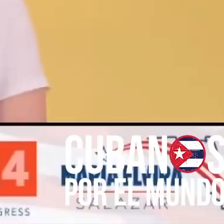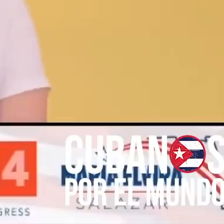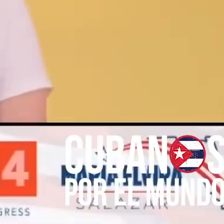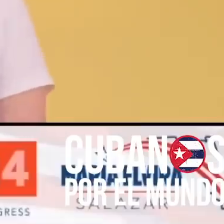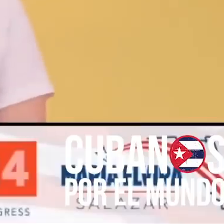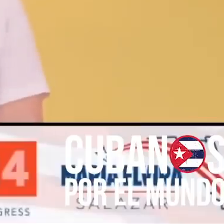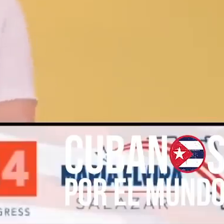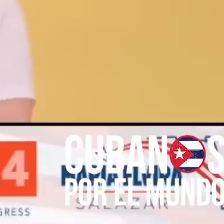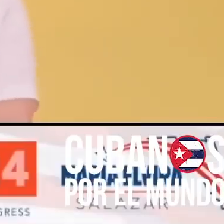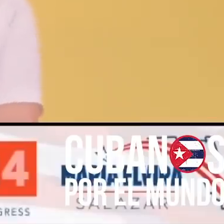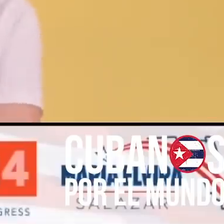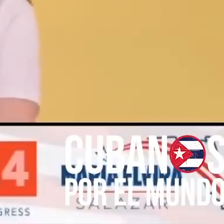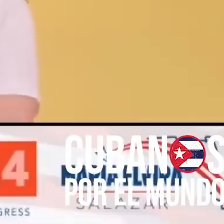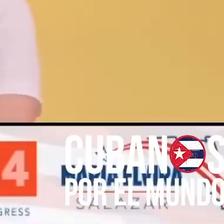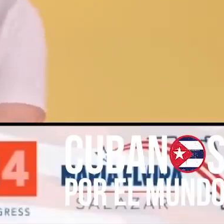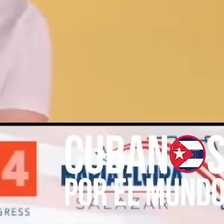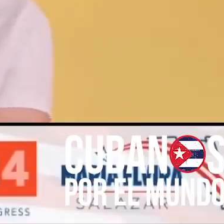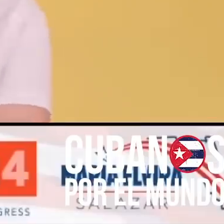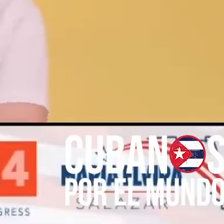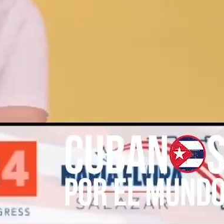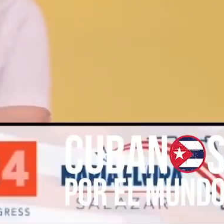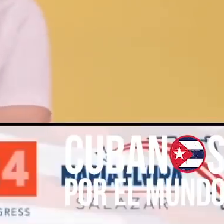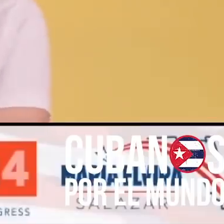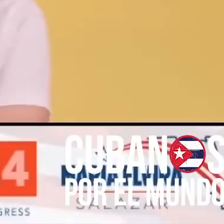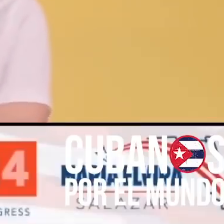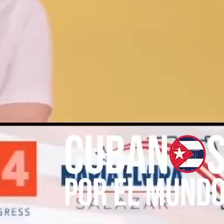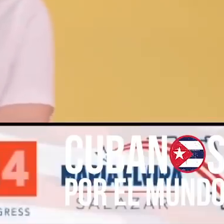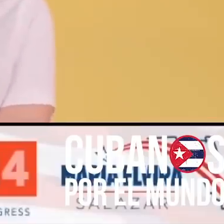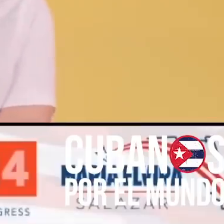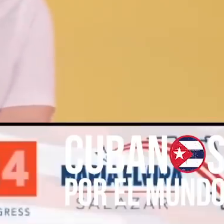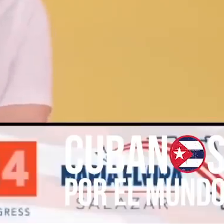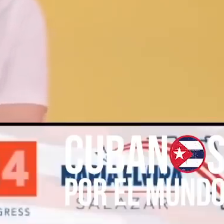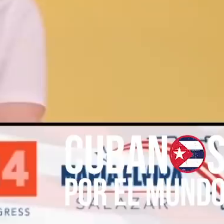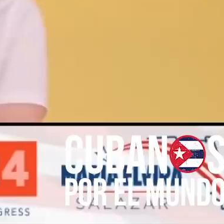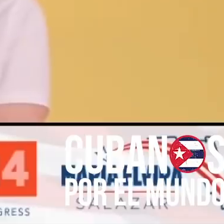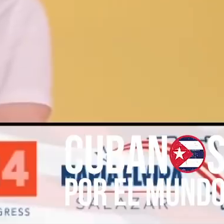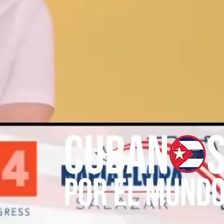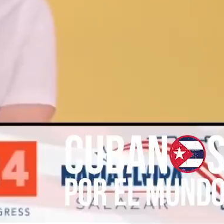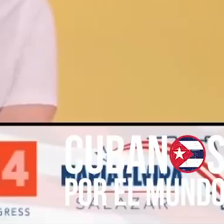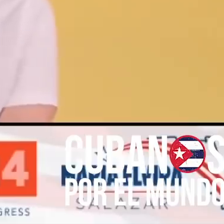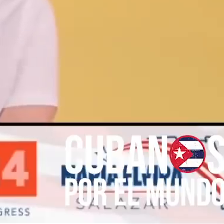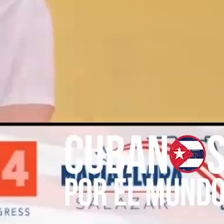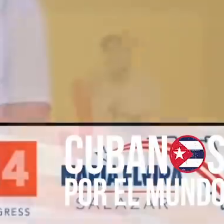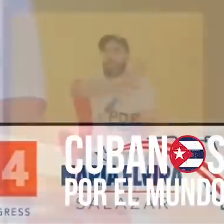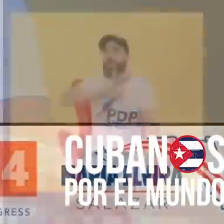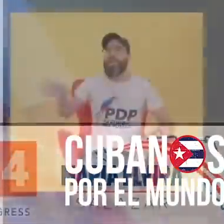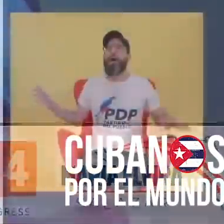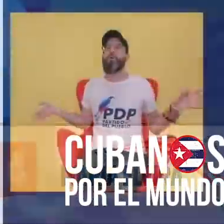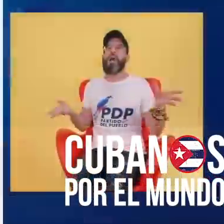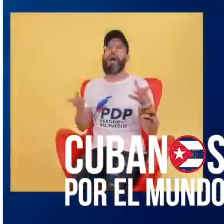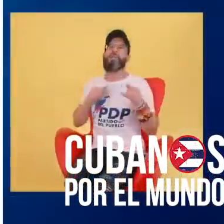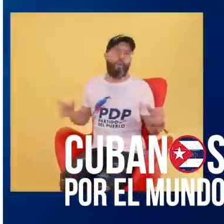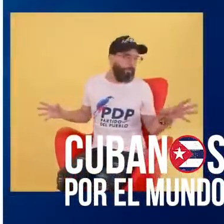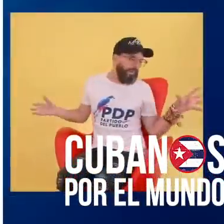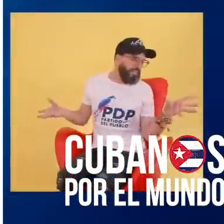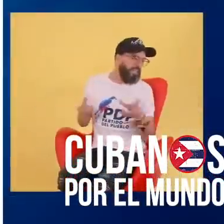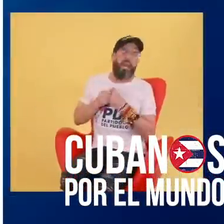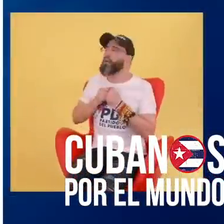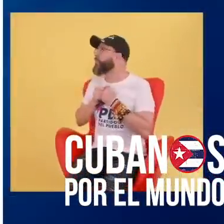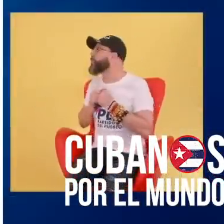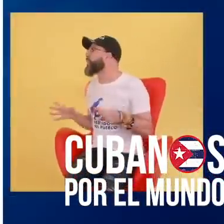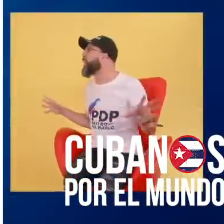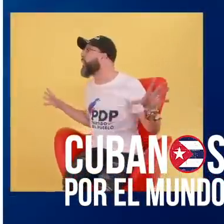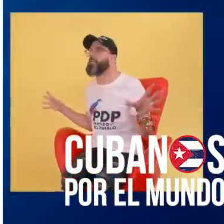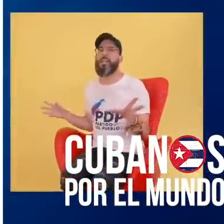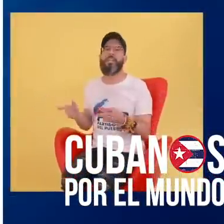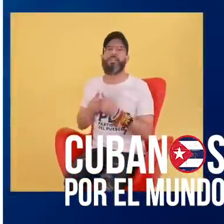sacó una nota sin prueba alguna, esta nota, Cuba Debate y el Granma y todo. Raúl Castro preside